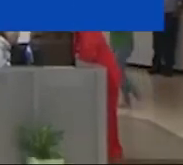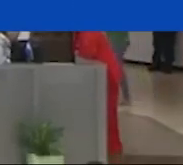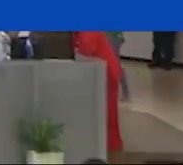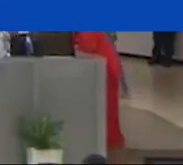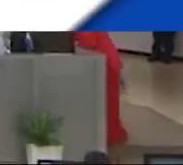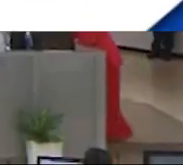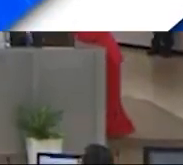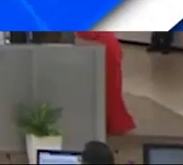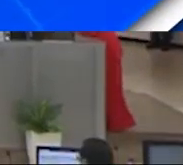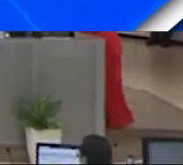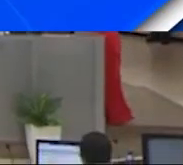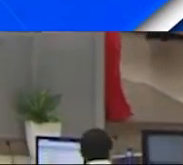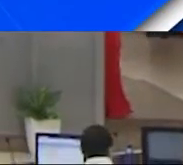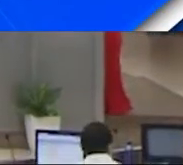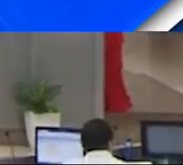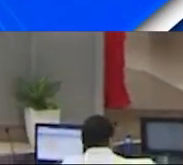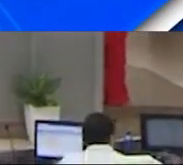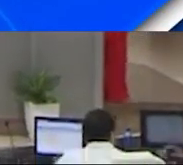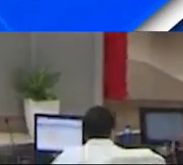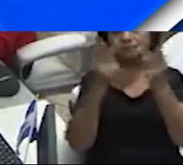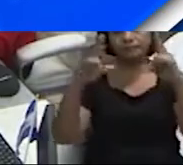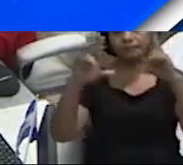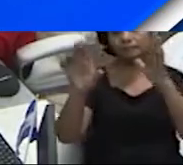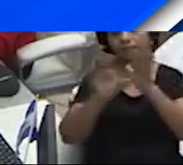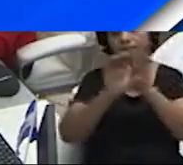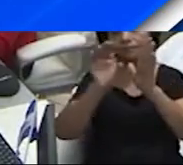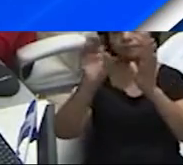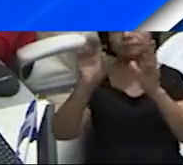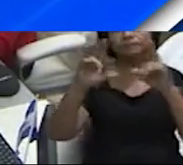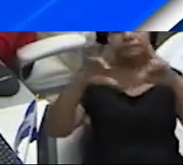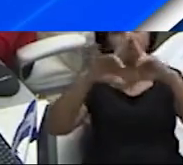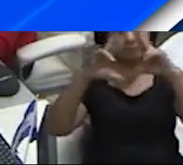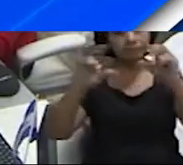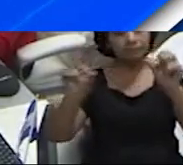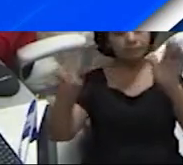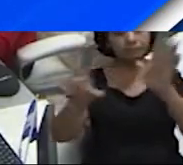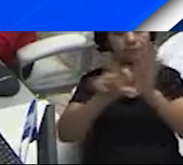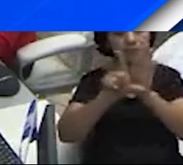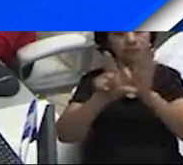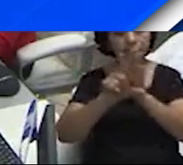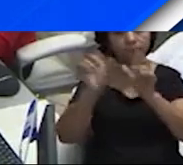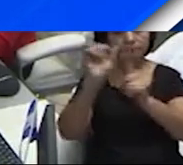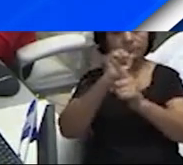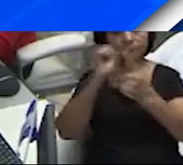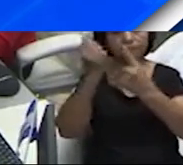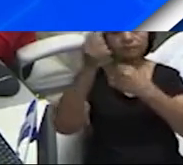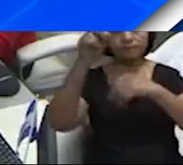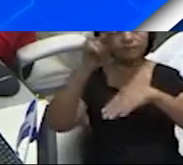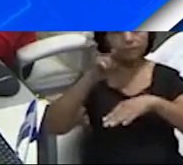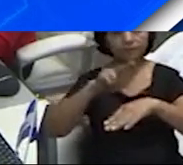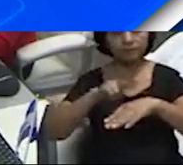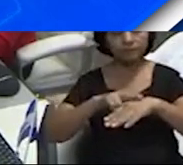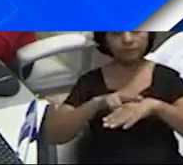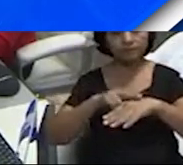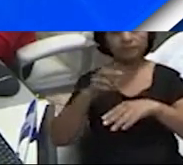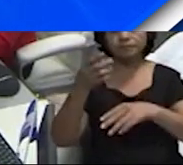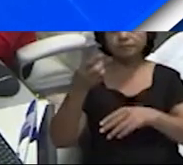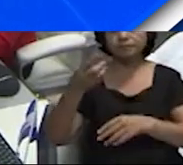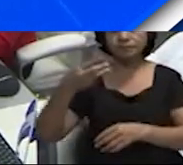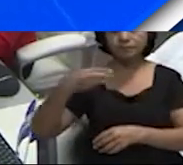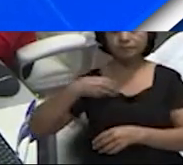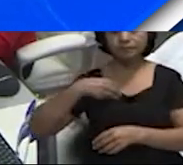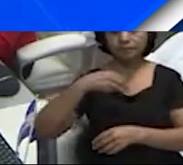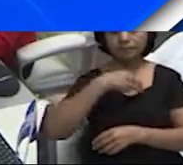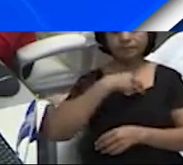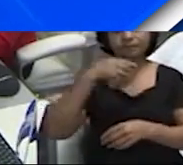con 89 votos a favor diputados de la asamblea nacional eligieron a Ana Julia guido Ochoa como fiscal general